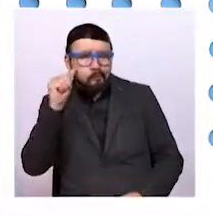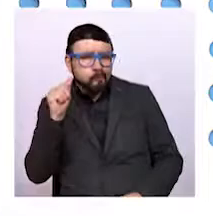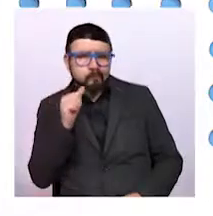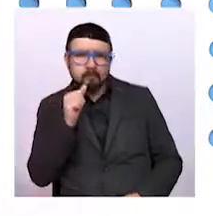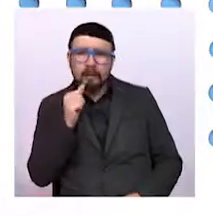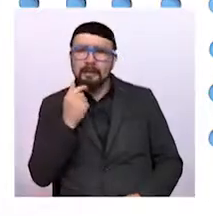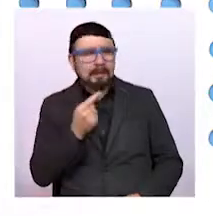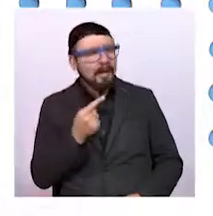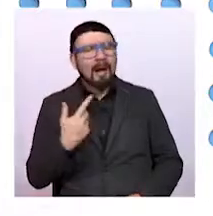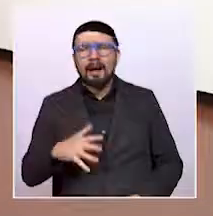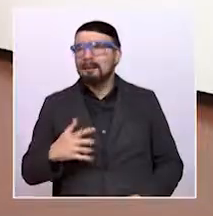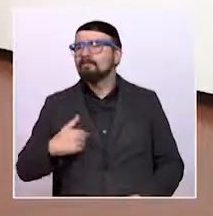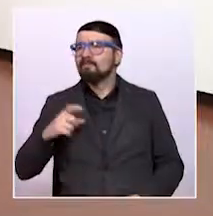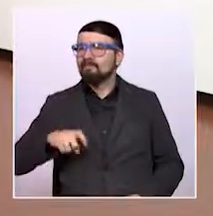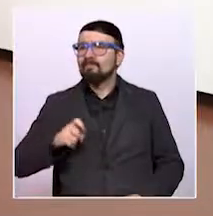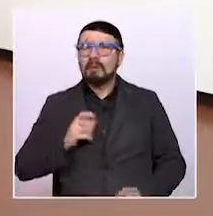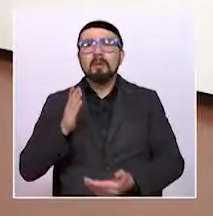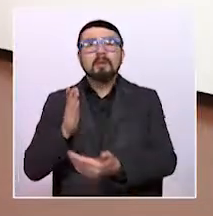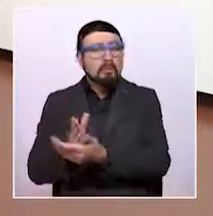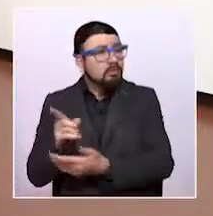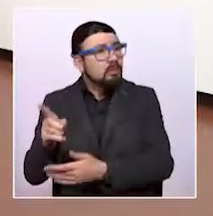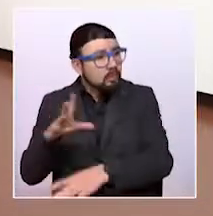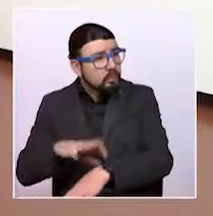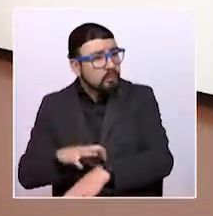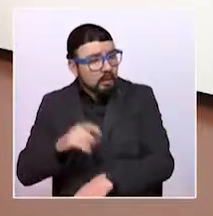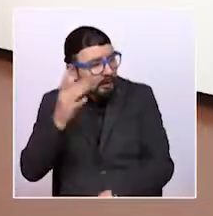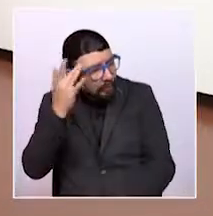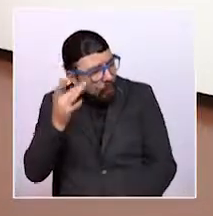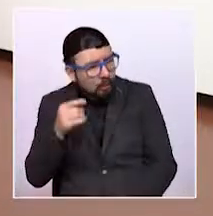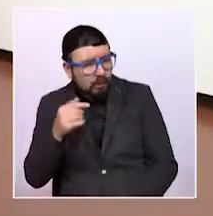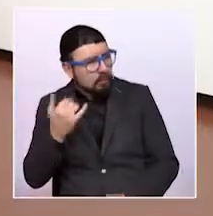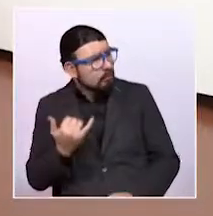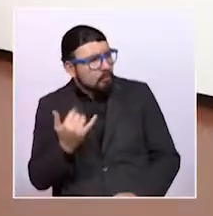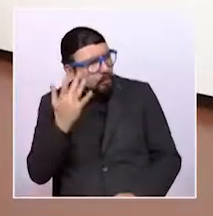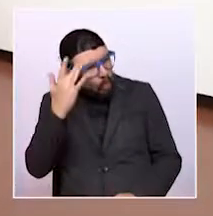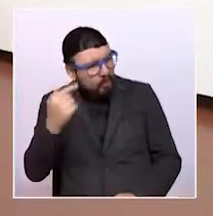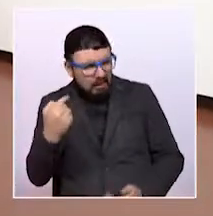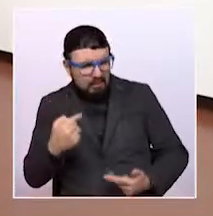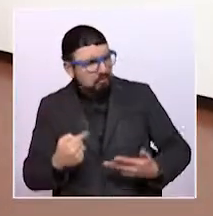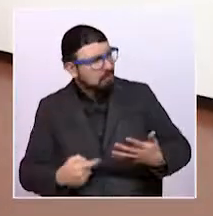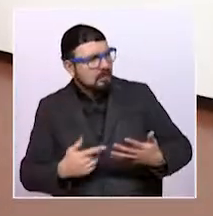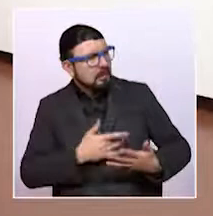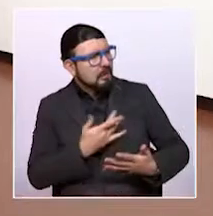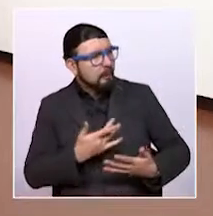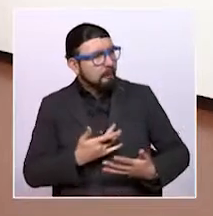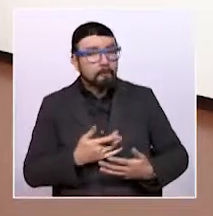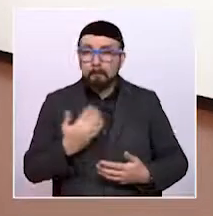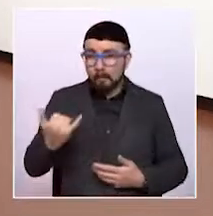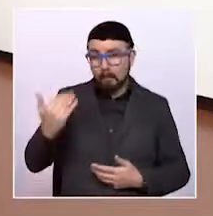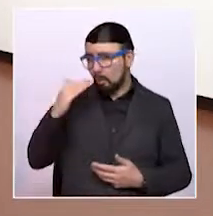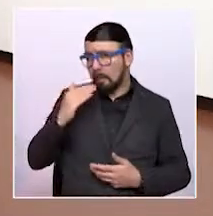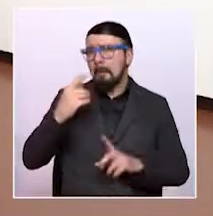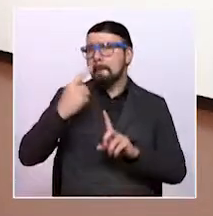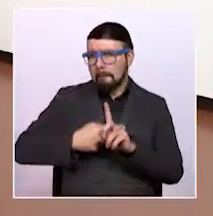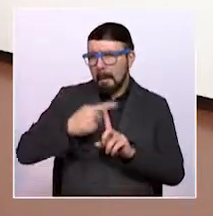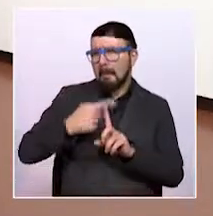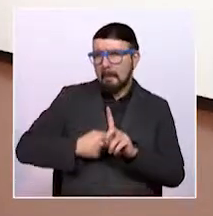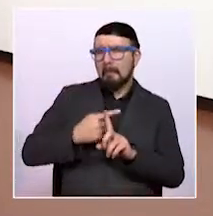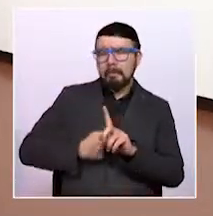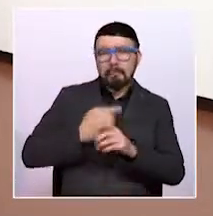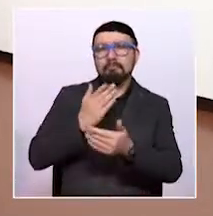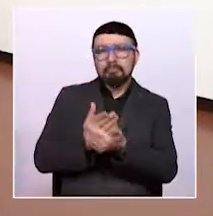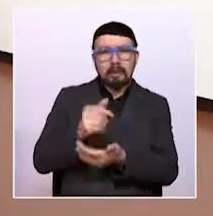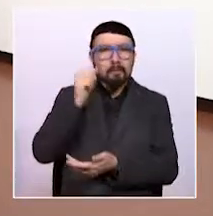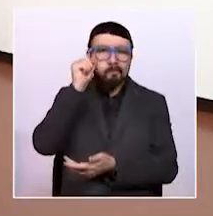que ir a consultar porque pronto puede ser esto claro cuando las mamás van a los controles prenatales se les hace mucho énfasis